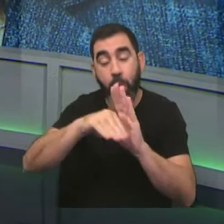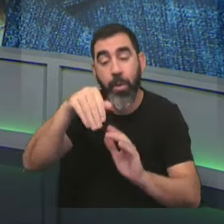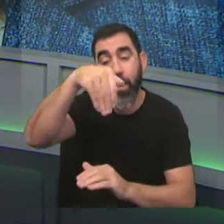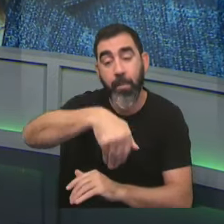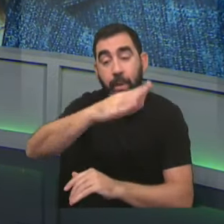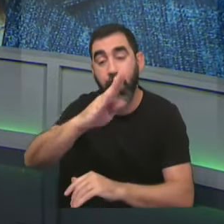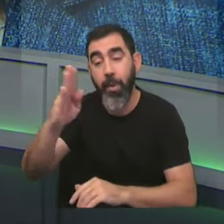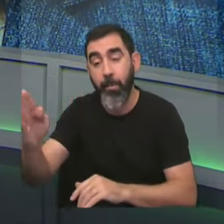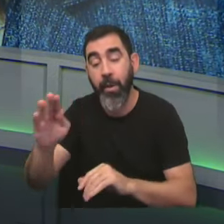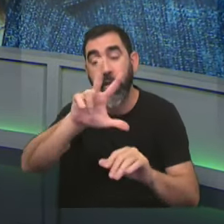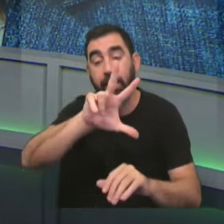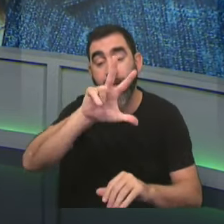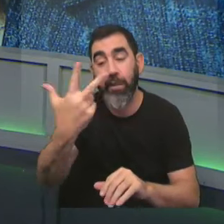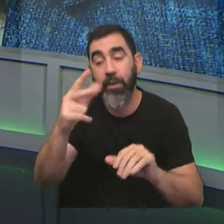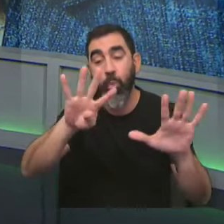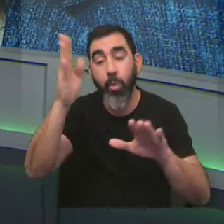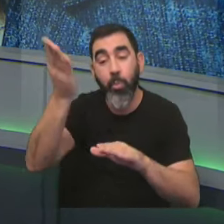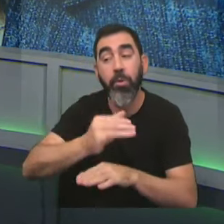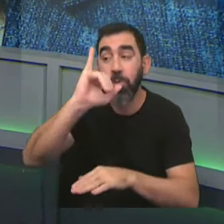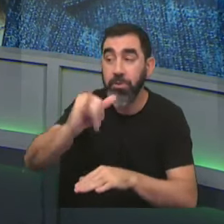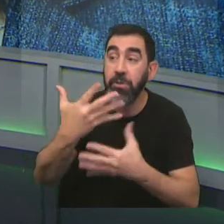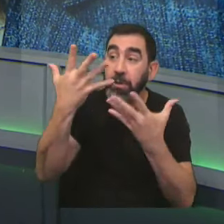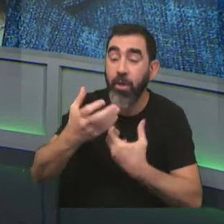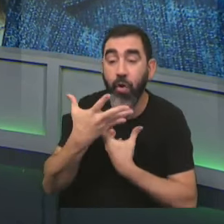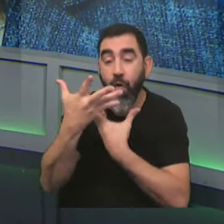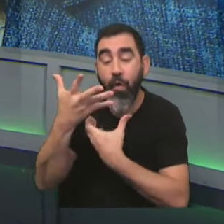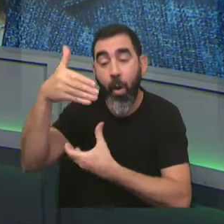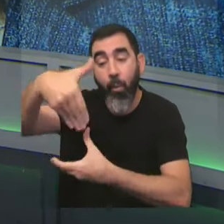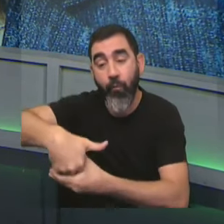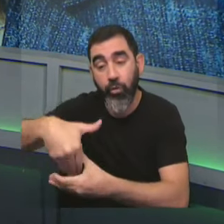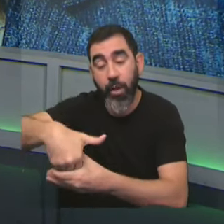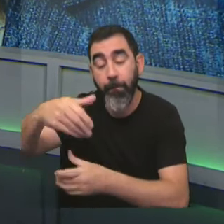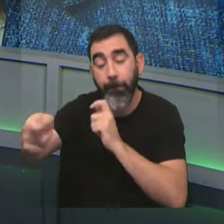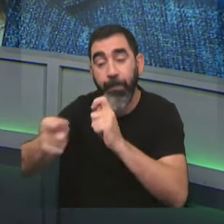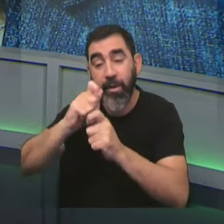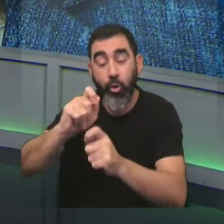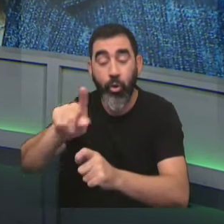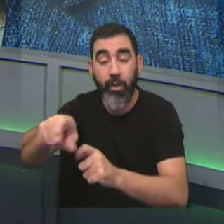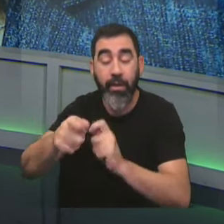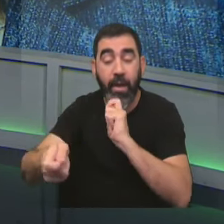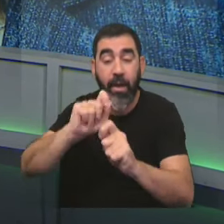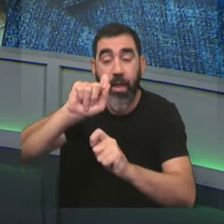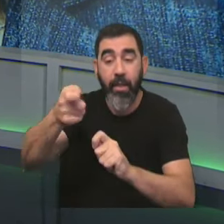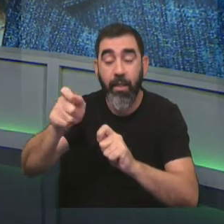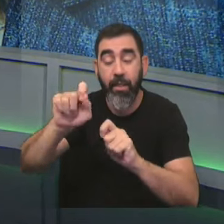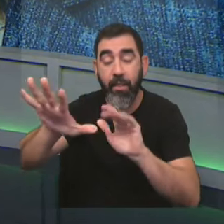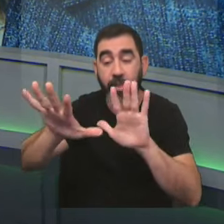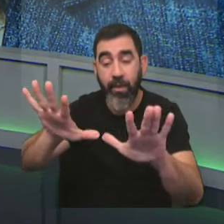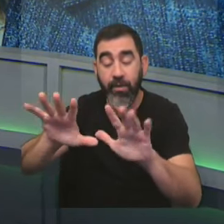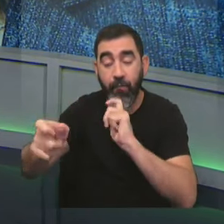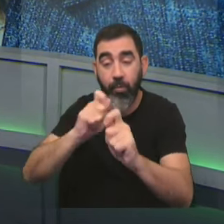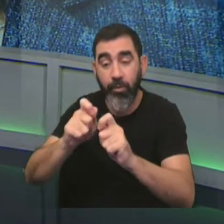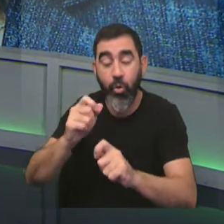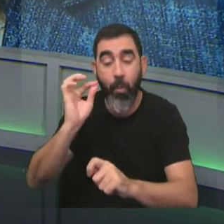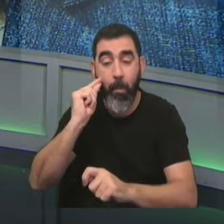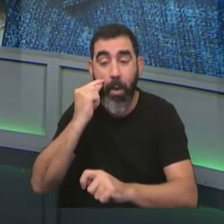el 30 9% de la población Estaba dispuesta a votar por la periodista y exconductora de subrayado Blanca Rodríguez dentro de